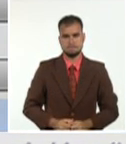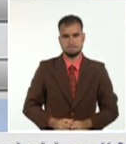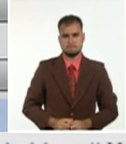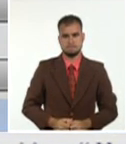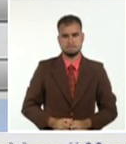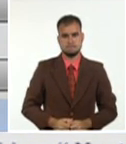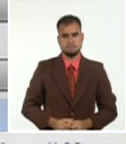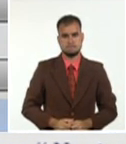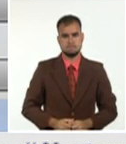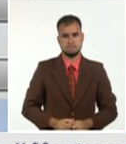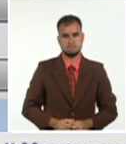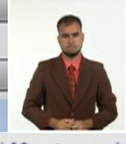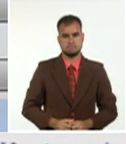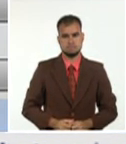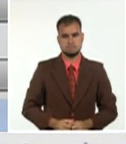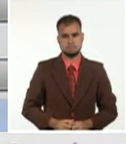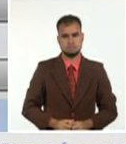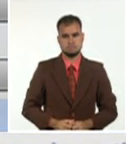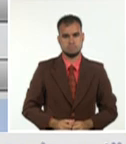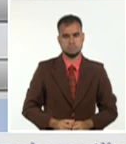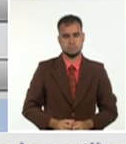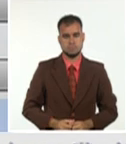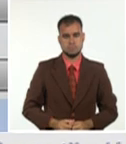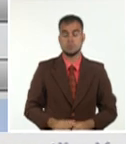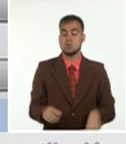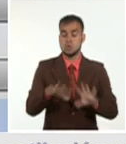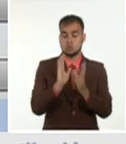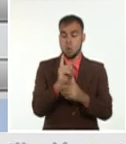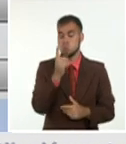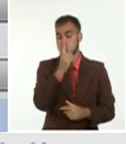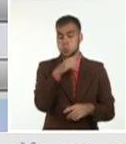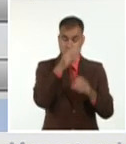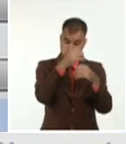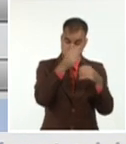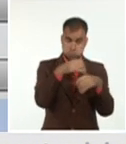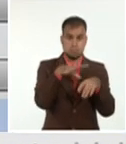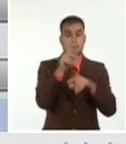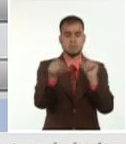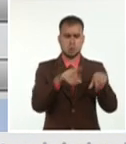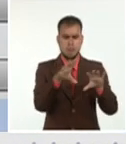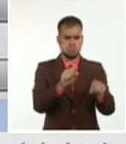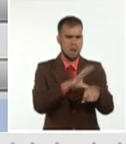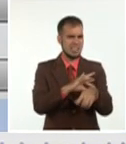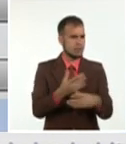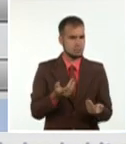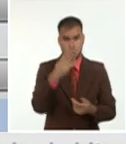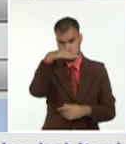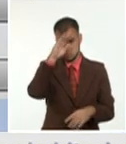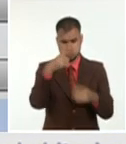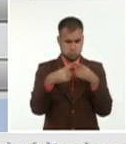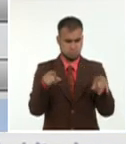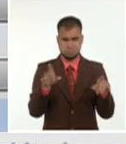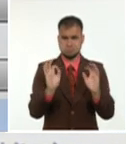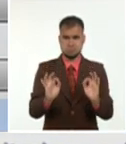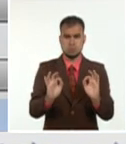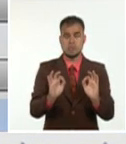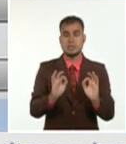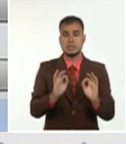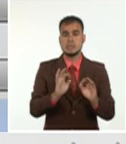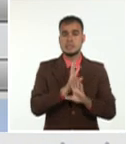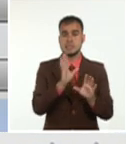muestras procesadas y de pacientes diagnosticados, pues ya en Cuba se han analizado